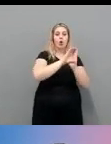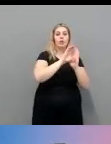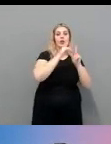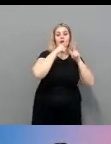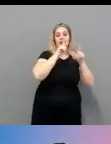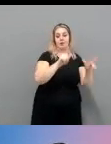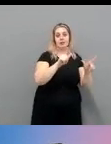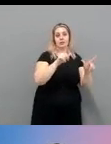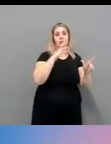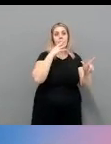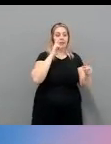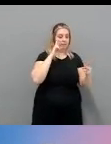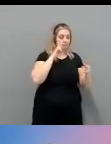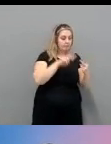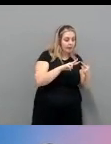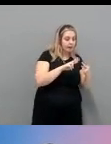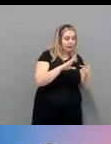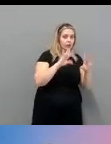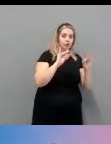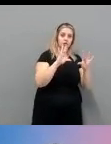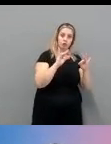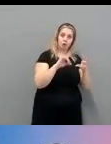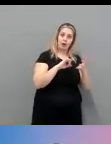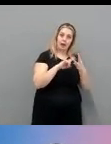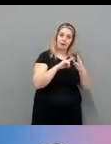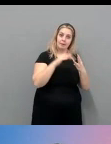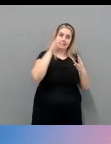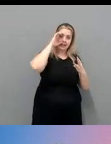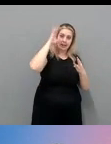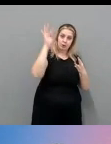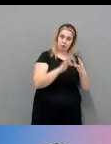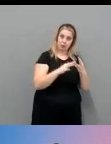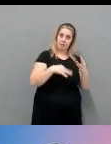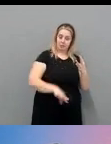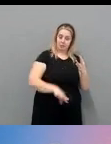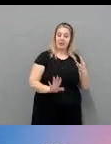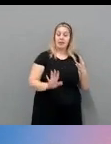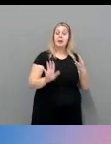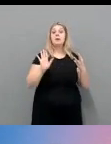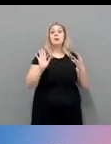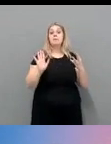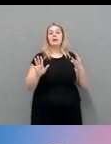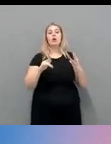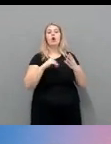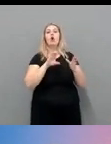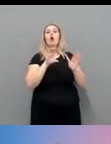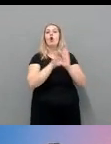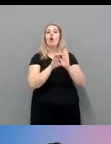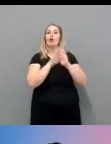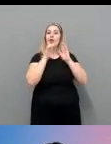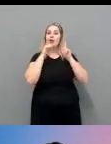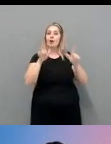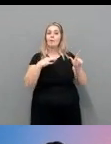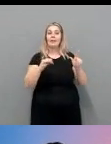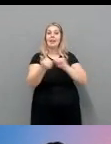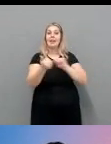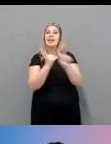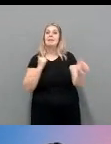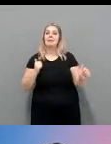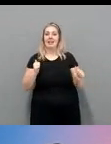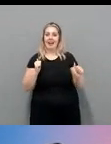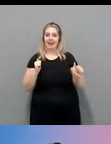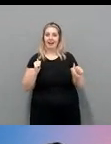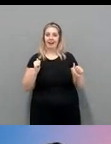que pueden ver, tocar y escuchar. Pero sobre todo es un código que pueden imitar, es un